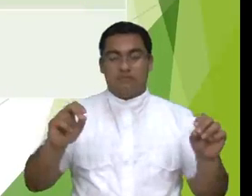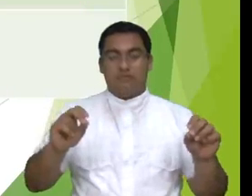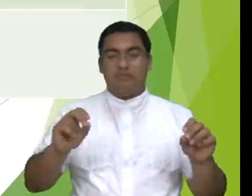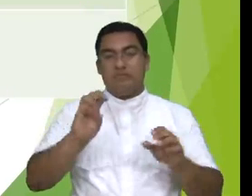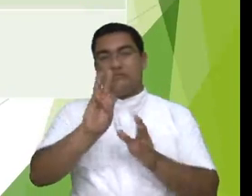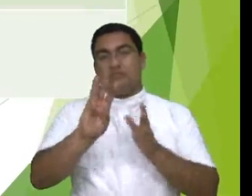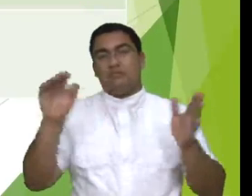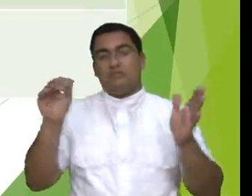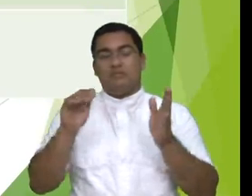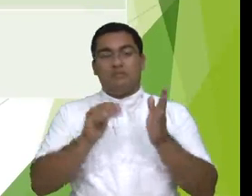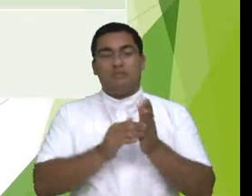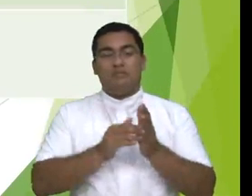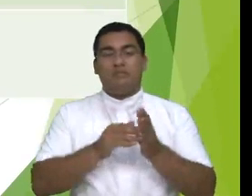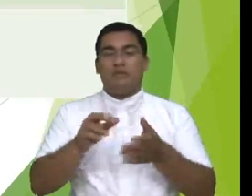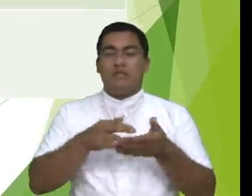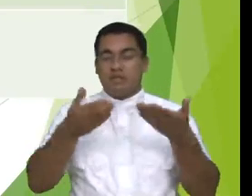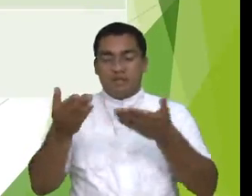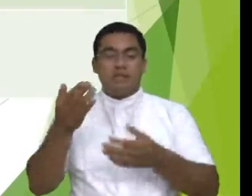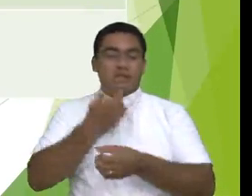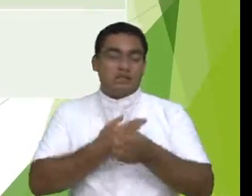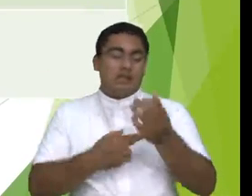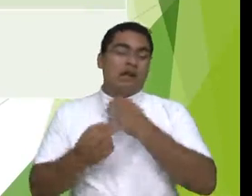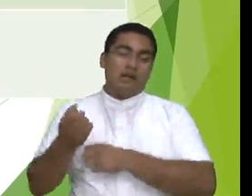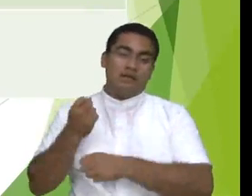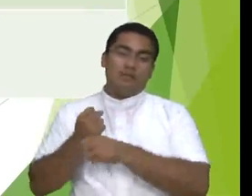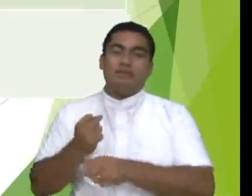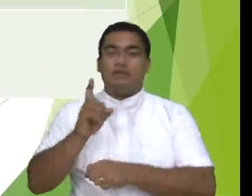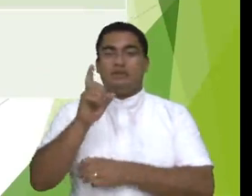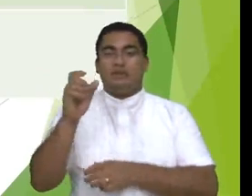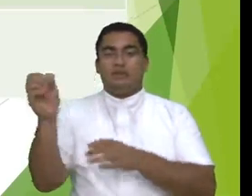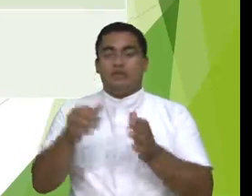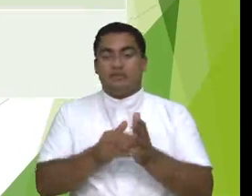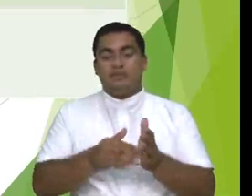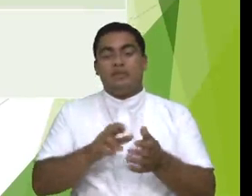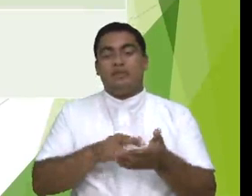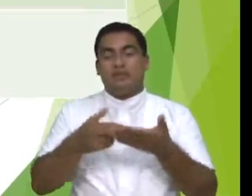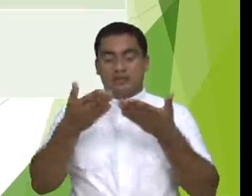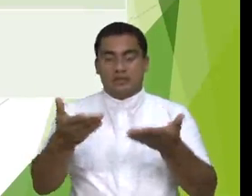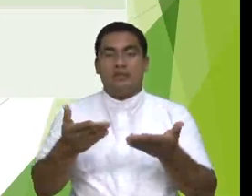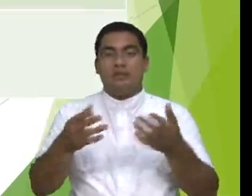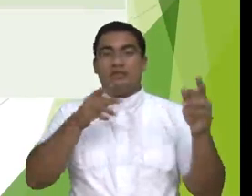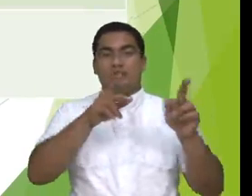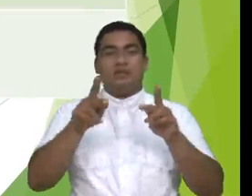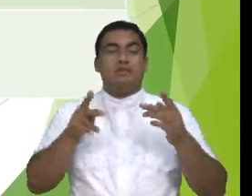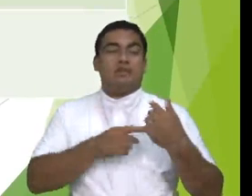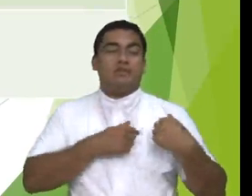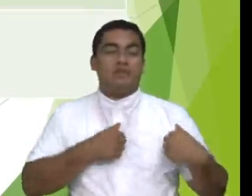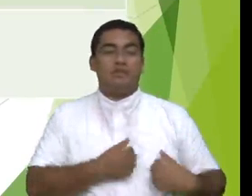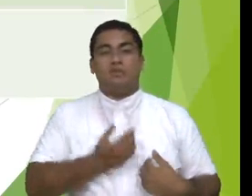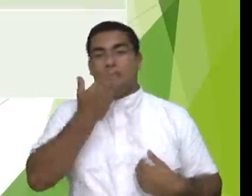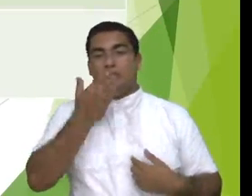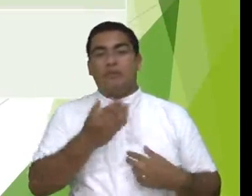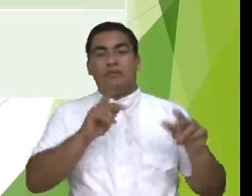93.000 donaciones el año pasado y este año esperamos atacar las 100.000 donaciones gracias al corazón solidario y generoso de